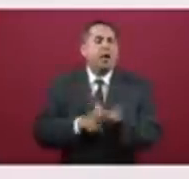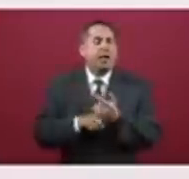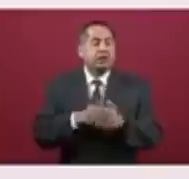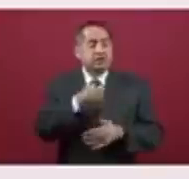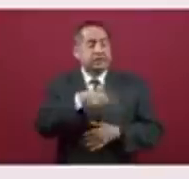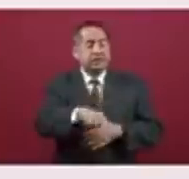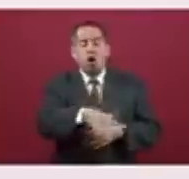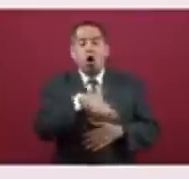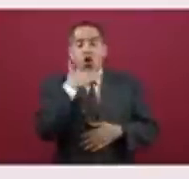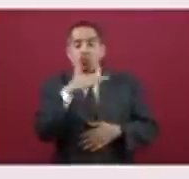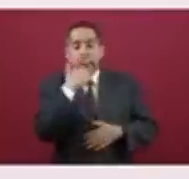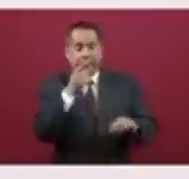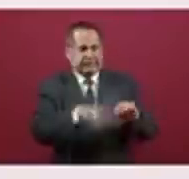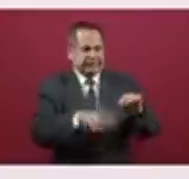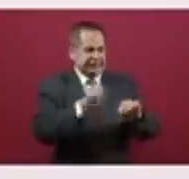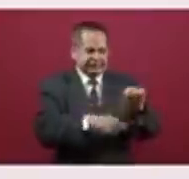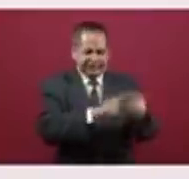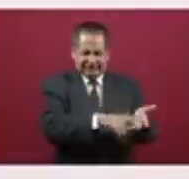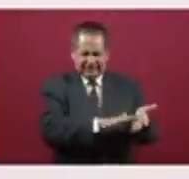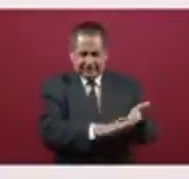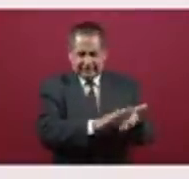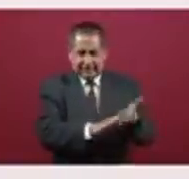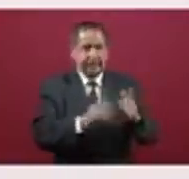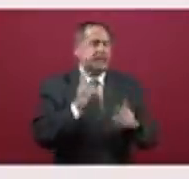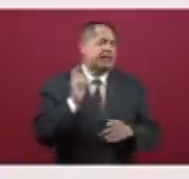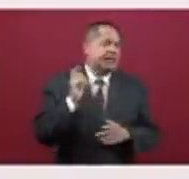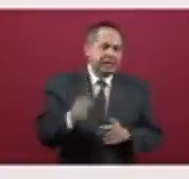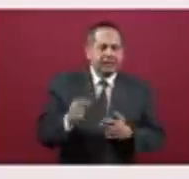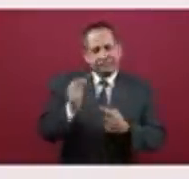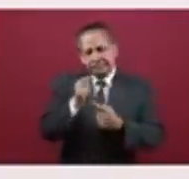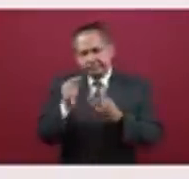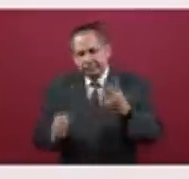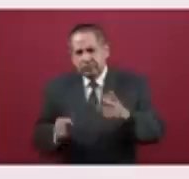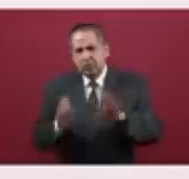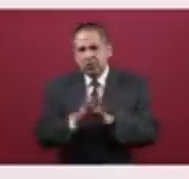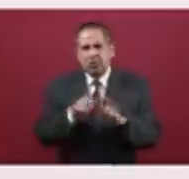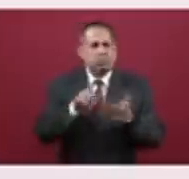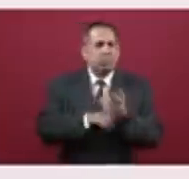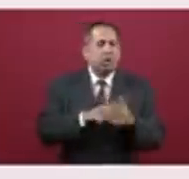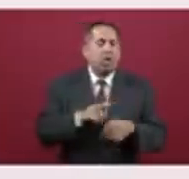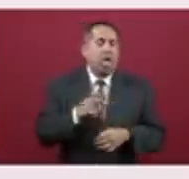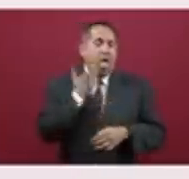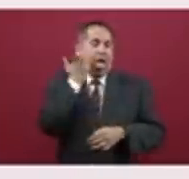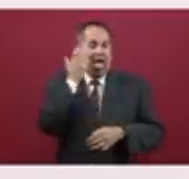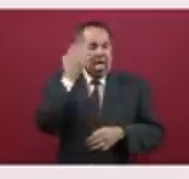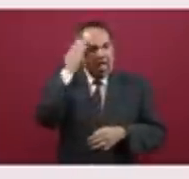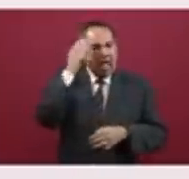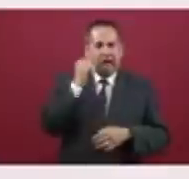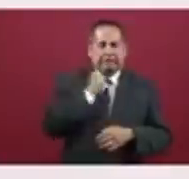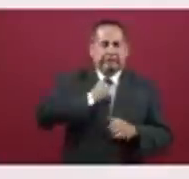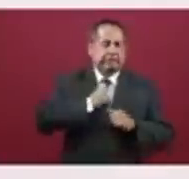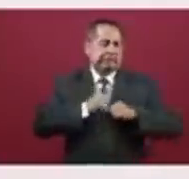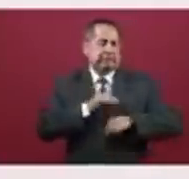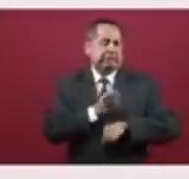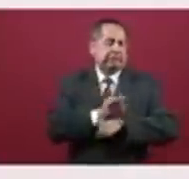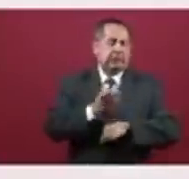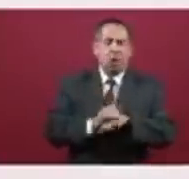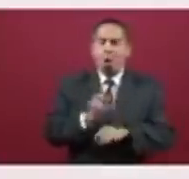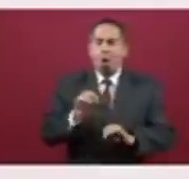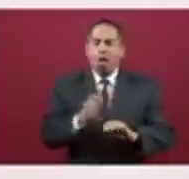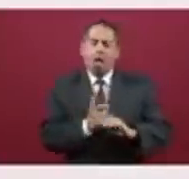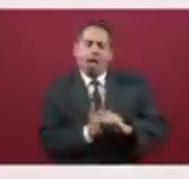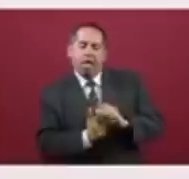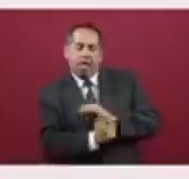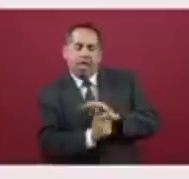corrupción qué implica entre otras cosas acabar con el influyentismo los sobornos